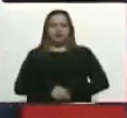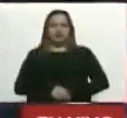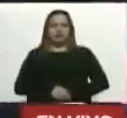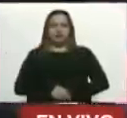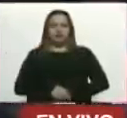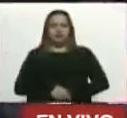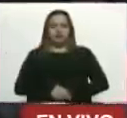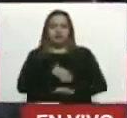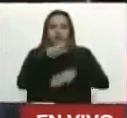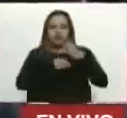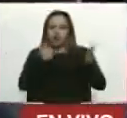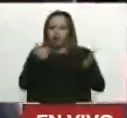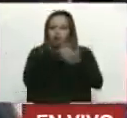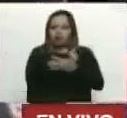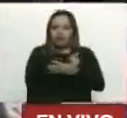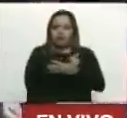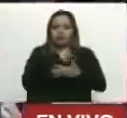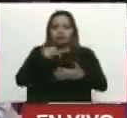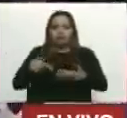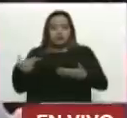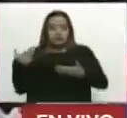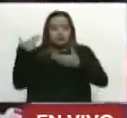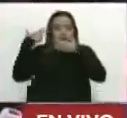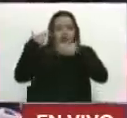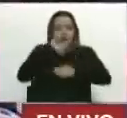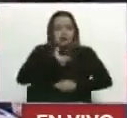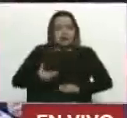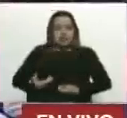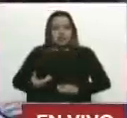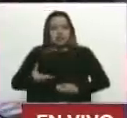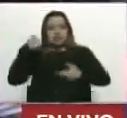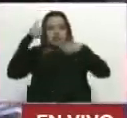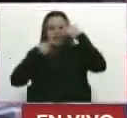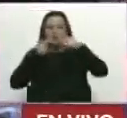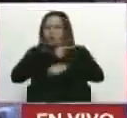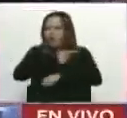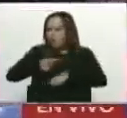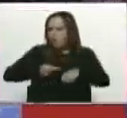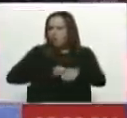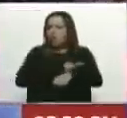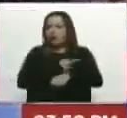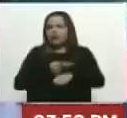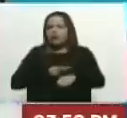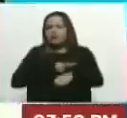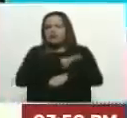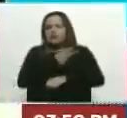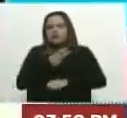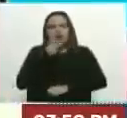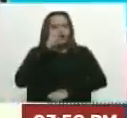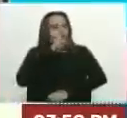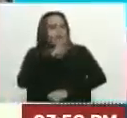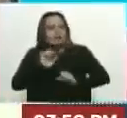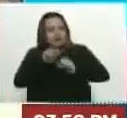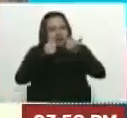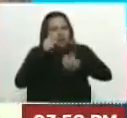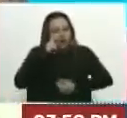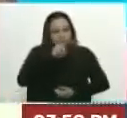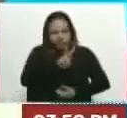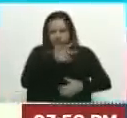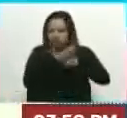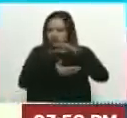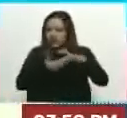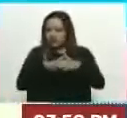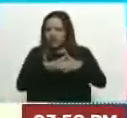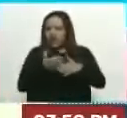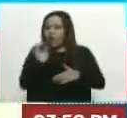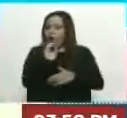dieron un golpe de Estado aquí, secuestraron al comandante Chávez por horas. Vimos un fenómeno, comenzamos a ver un fenómeno,